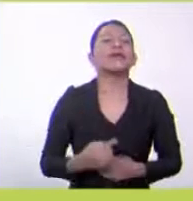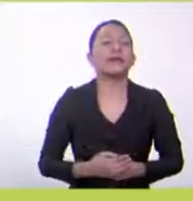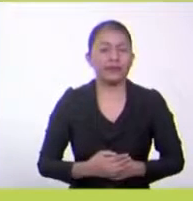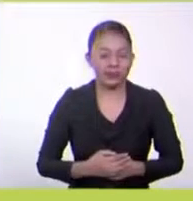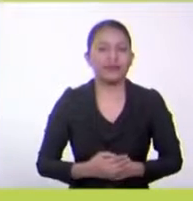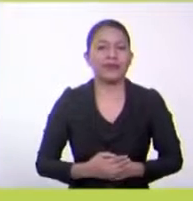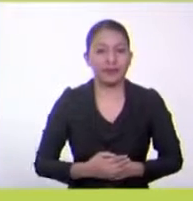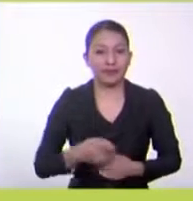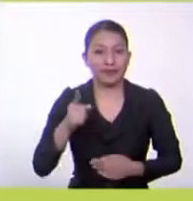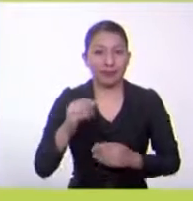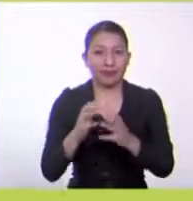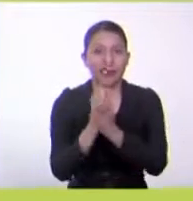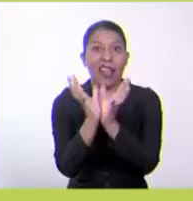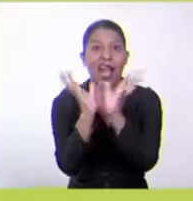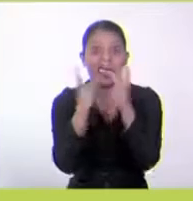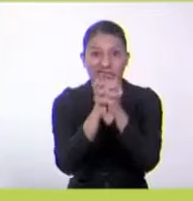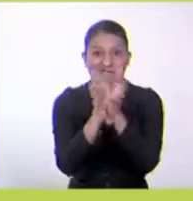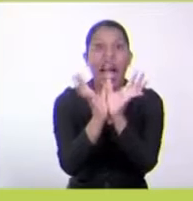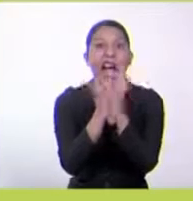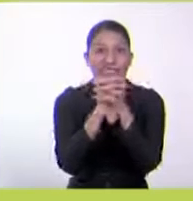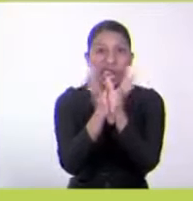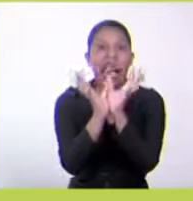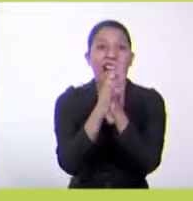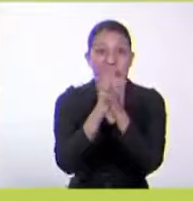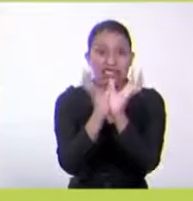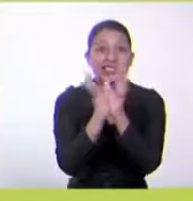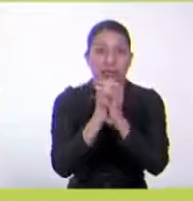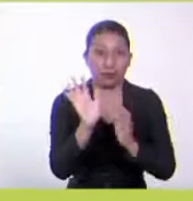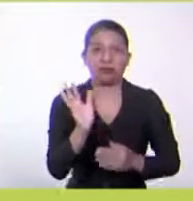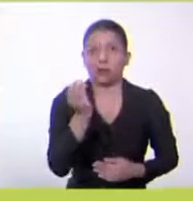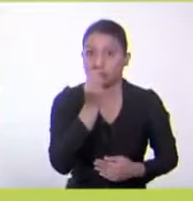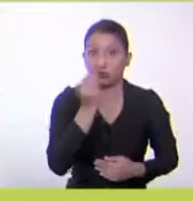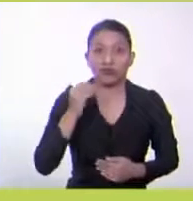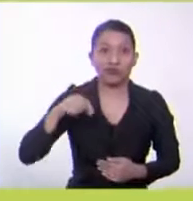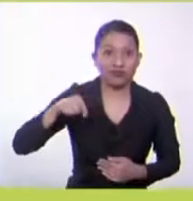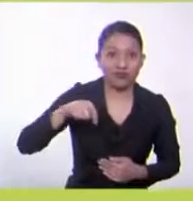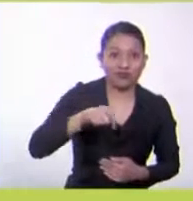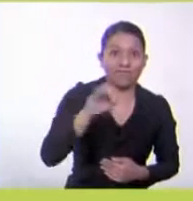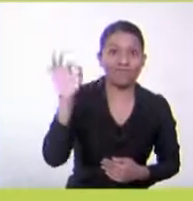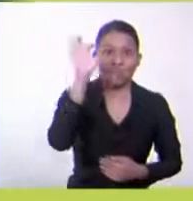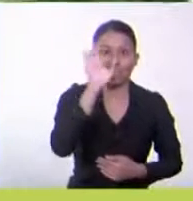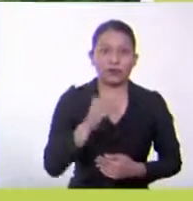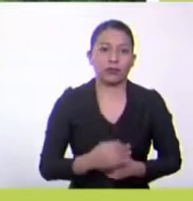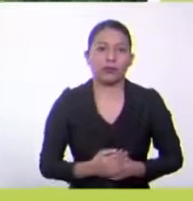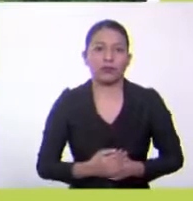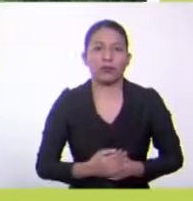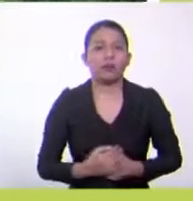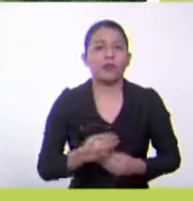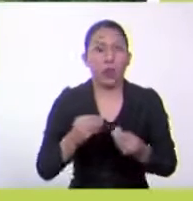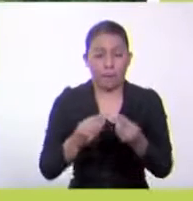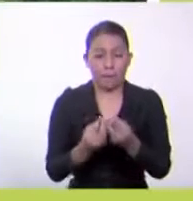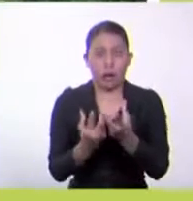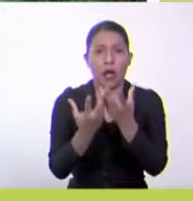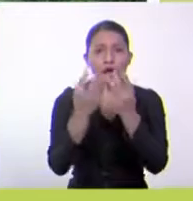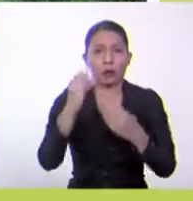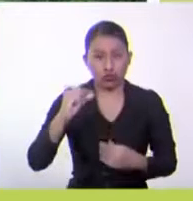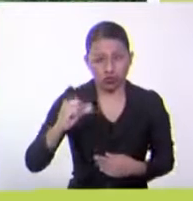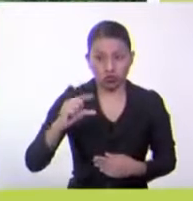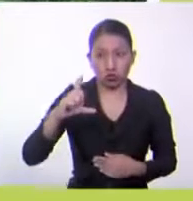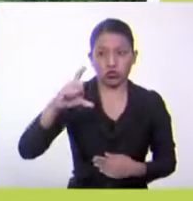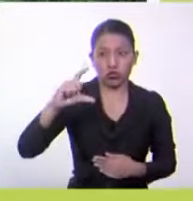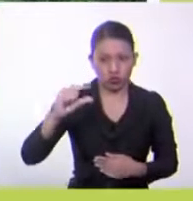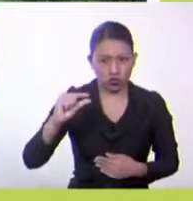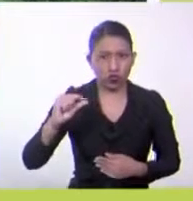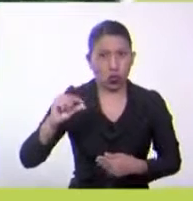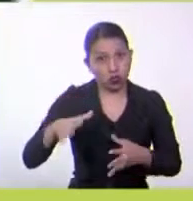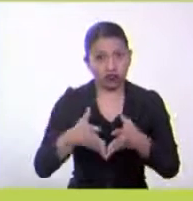La Venus atrapamosca es una planta carnívora. ¿Qué tamaño puede tener una planta carnívora?